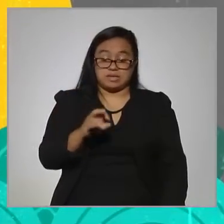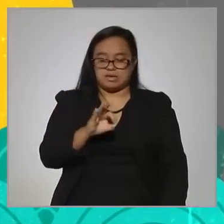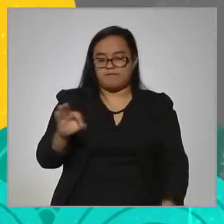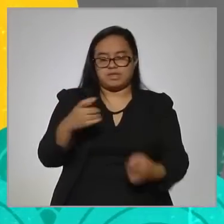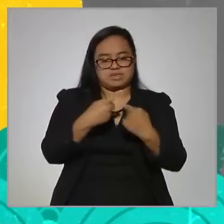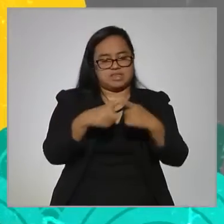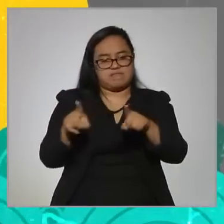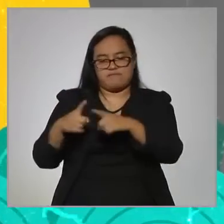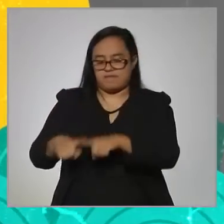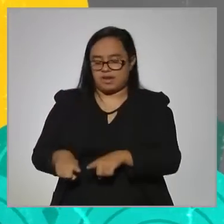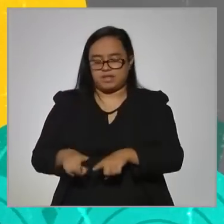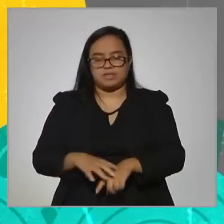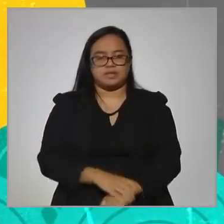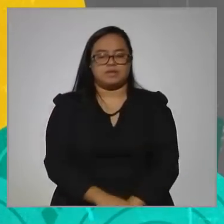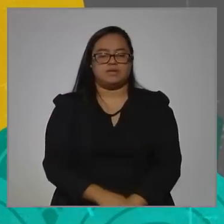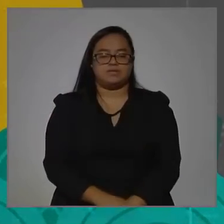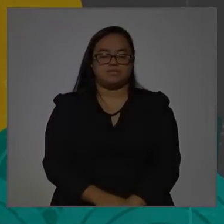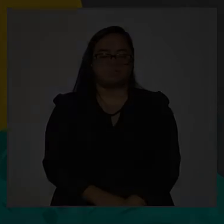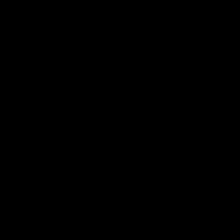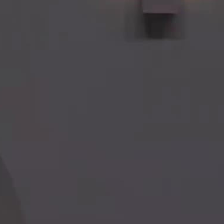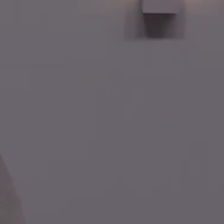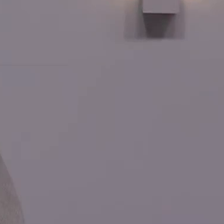varían.